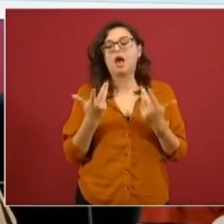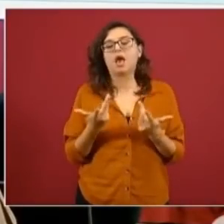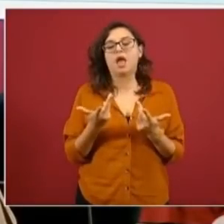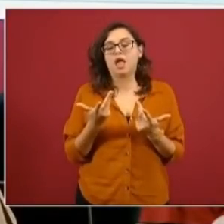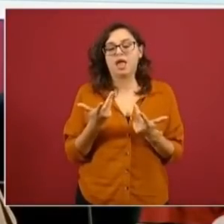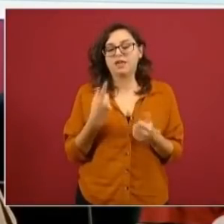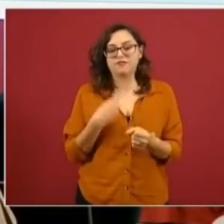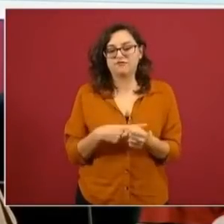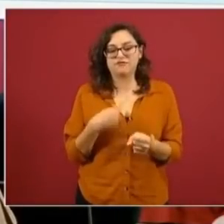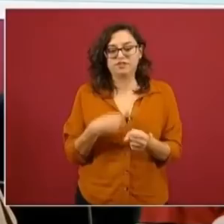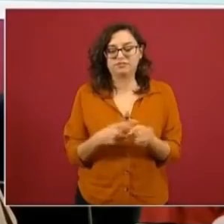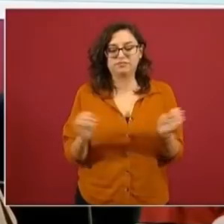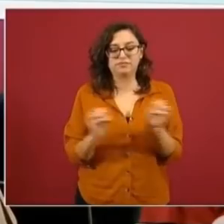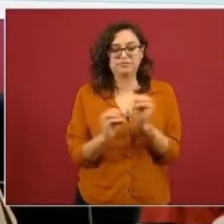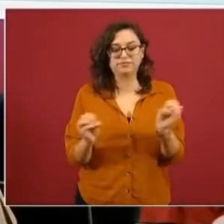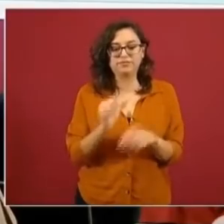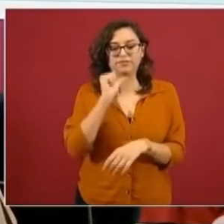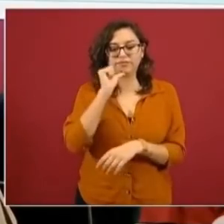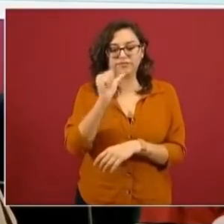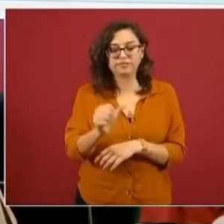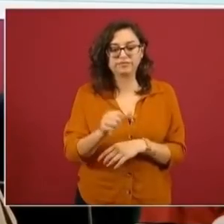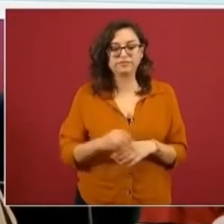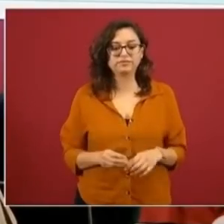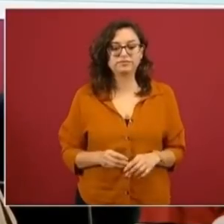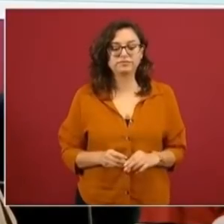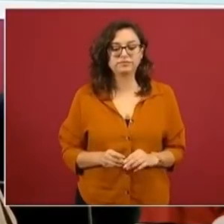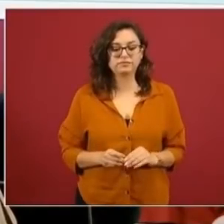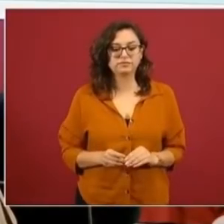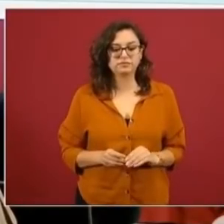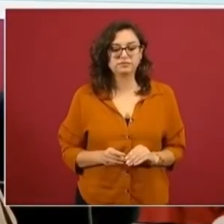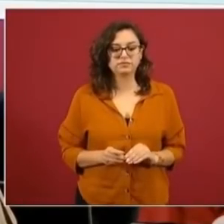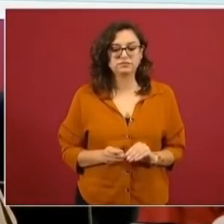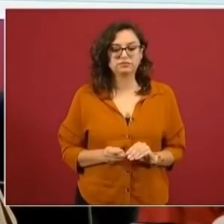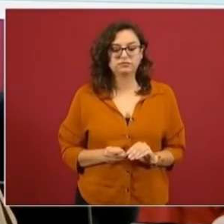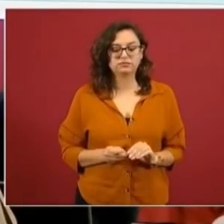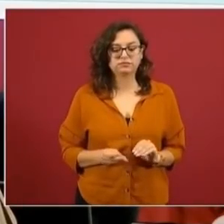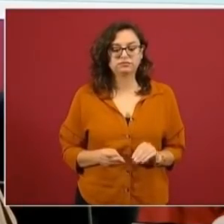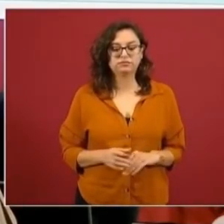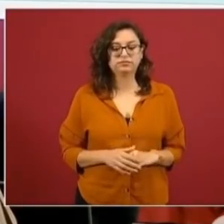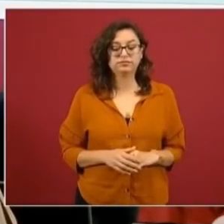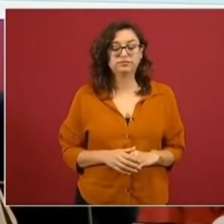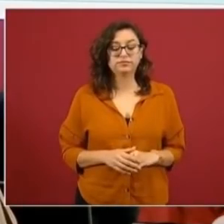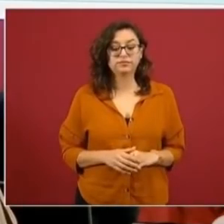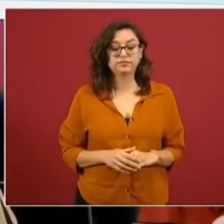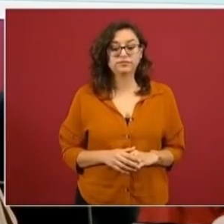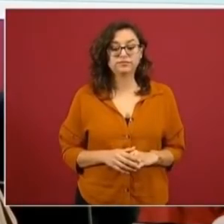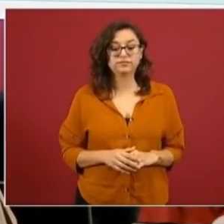ya no hubo más presencia de casos de sarampión. Y bueno,